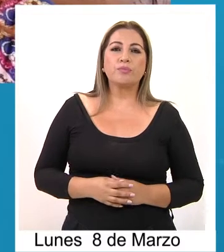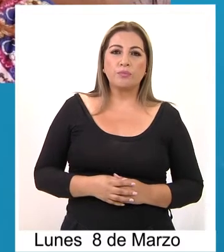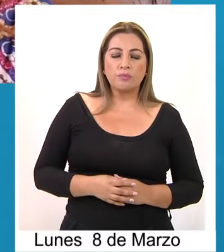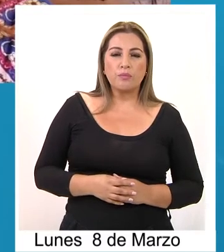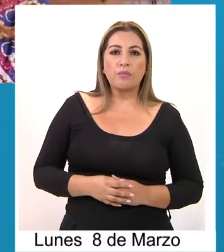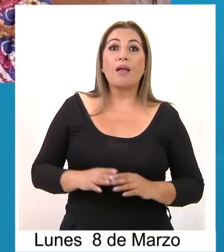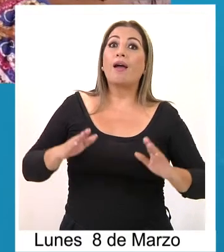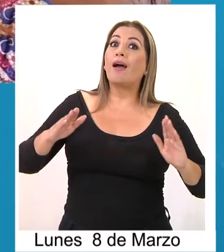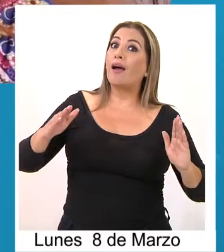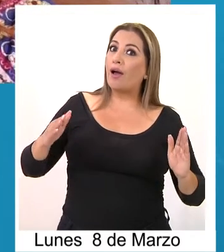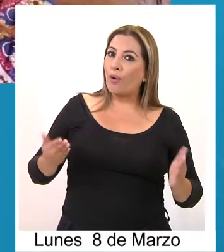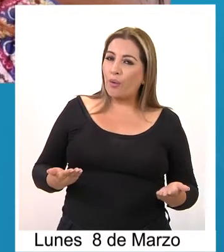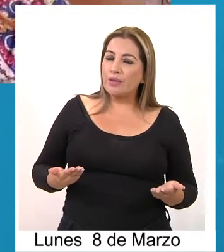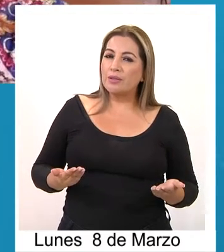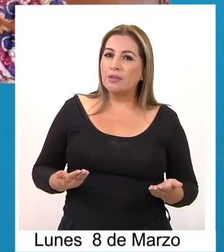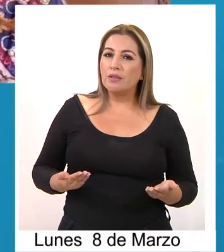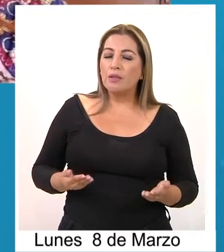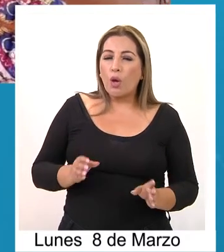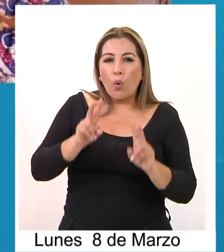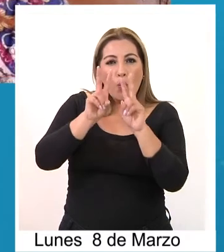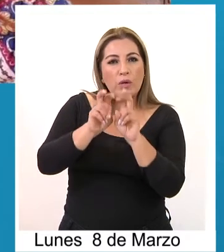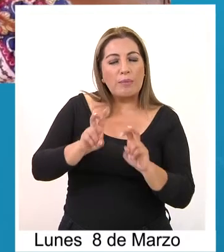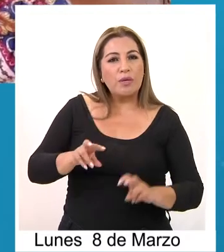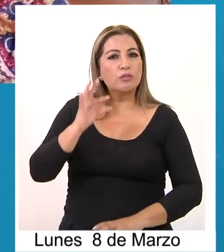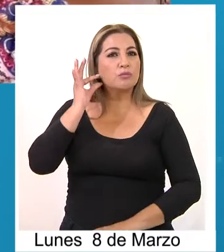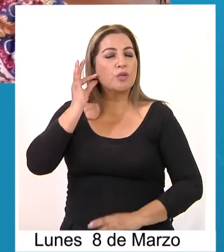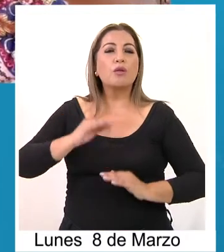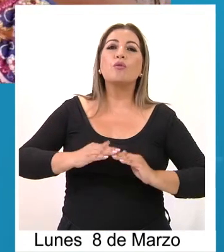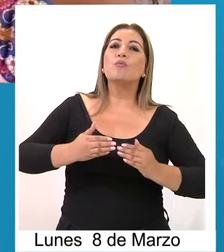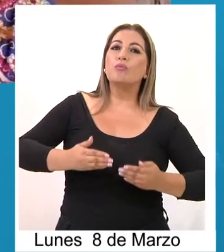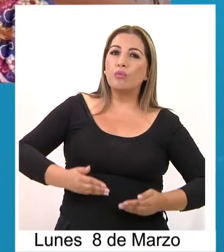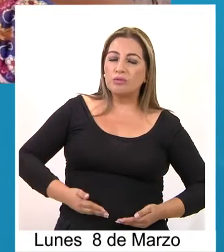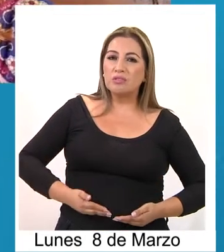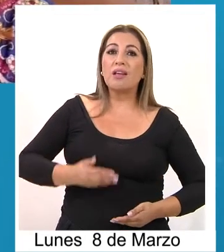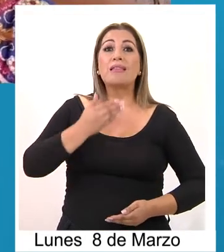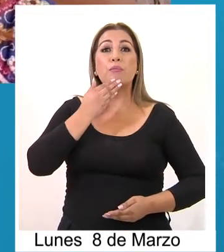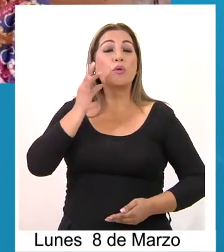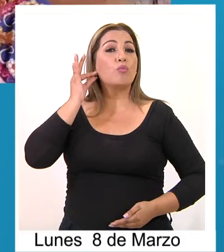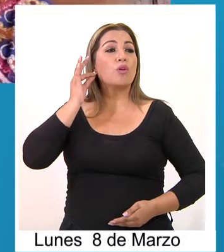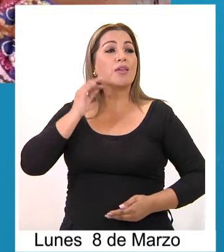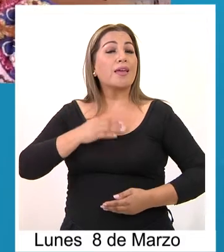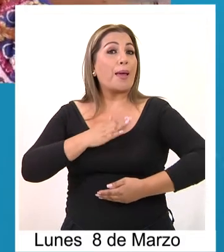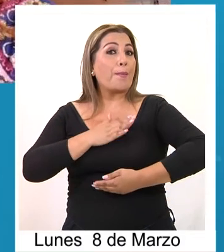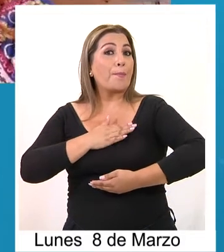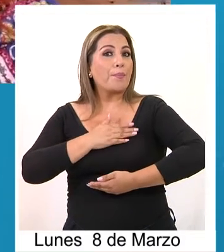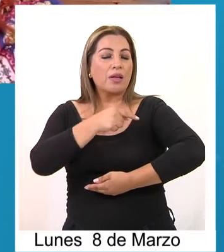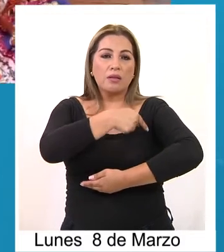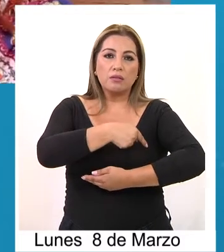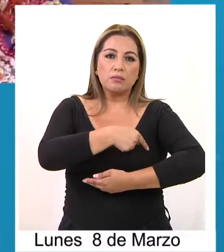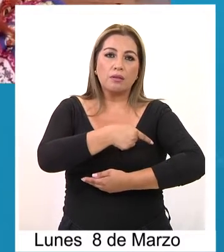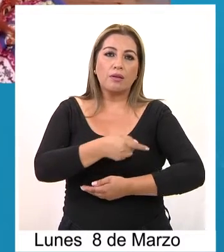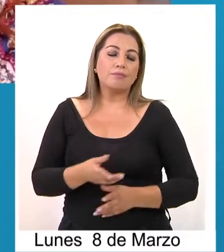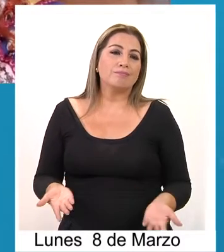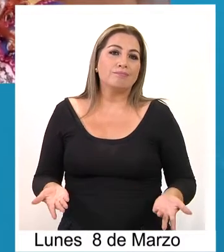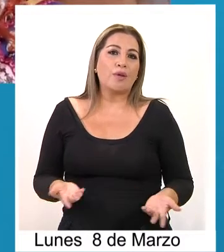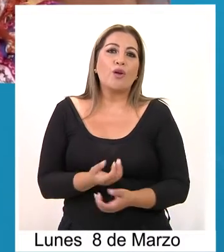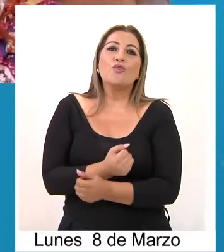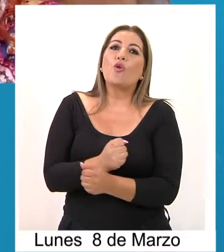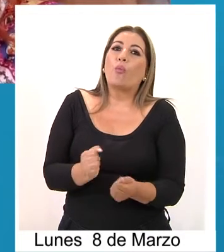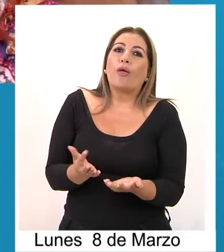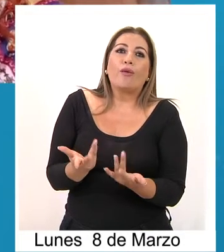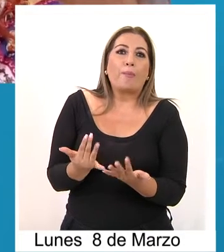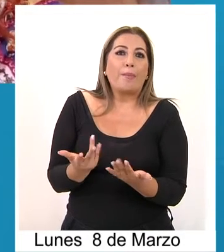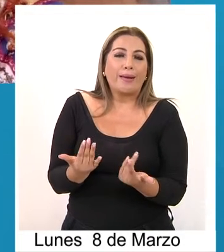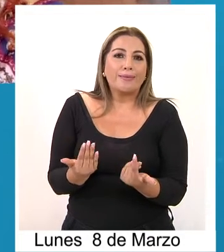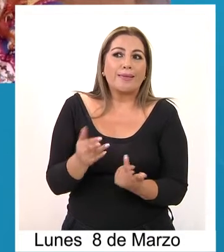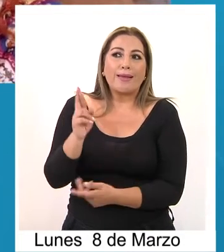Sí, bueno, ahora hay en curso estudios en embarazadas y estudios en mujeres que están dando lactancia. El punto es que volvemos a lo mismo, no podemos